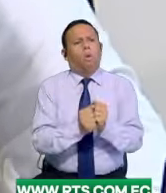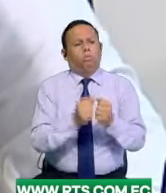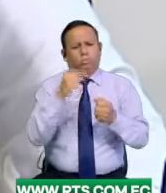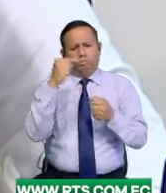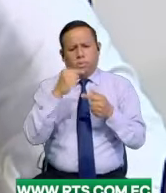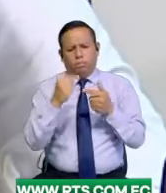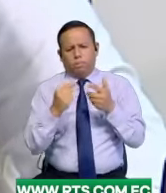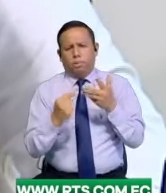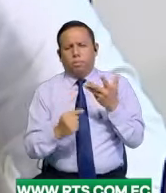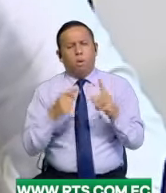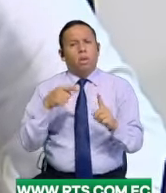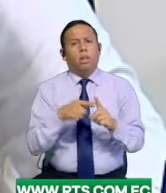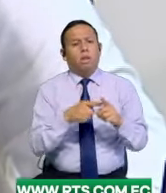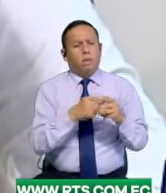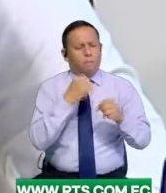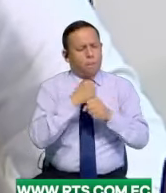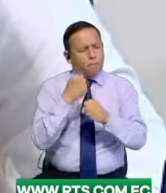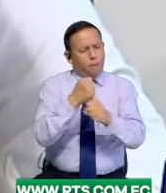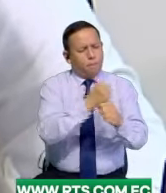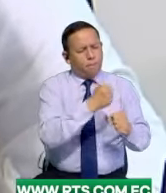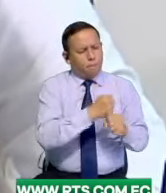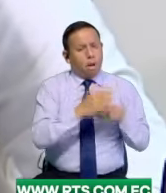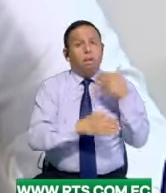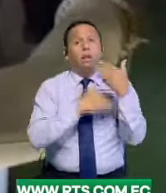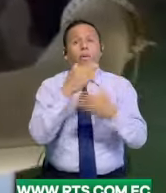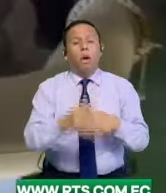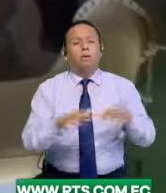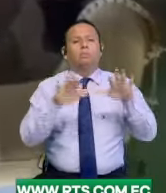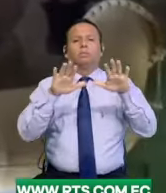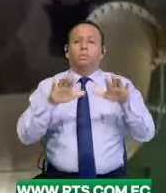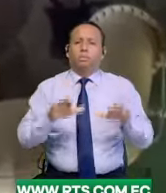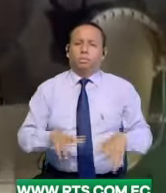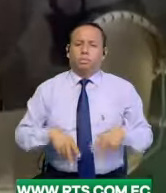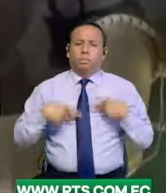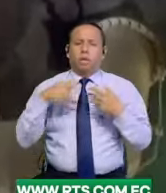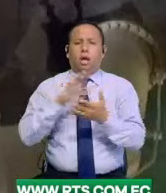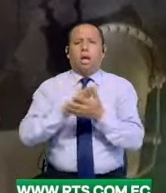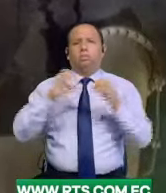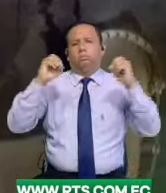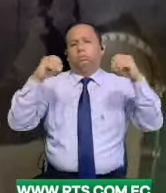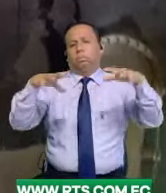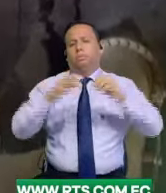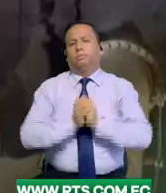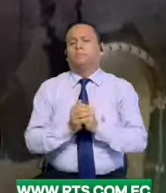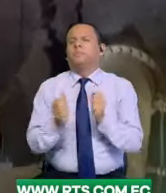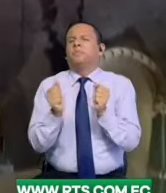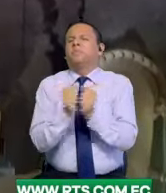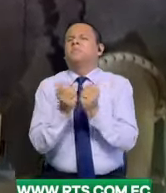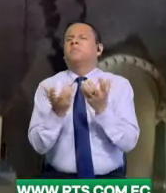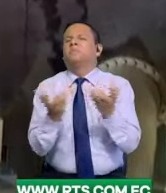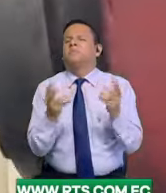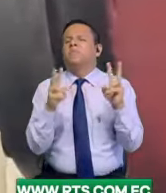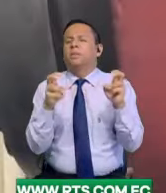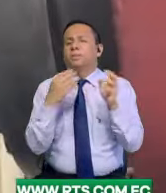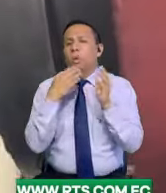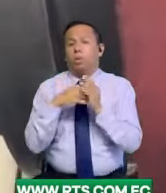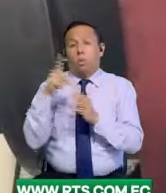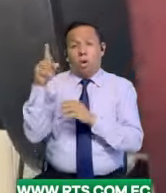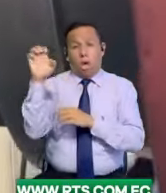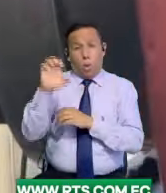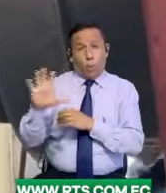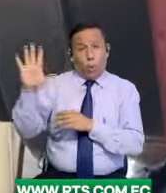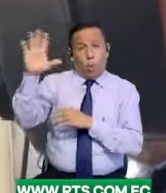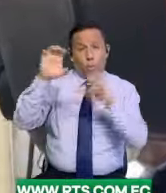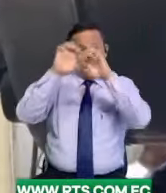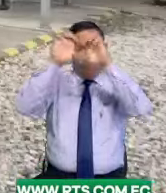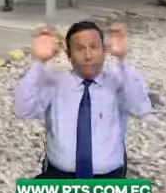tiempo para obtener un resultado que nos tenga tranquilo en los próximos años parte de ello es la compra de equipos a empresas europeas